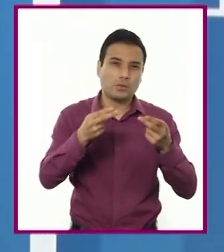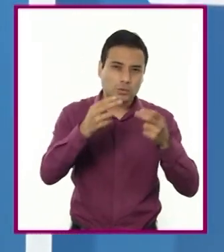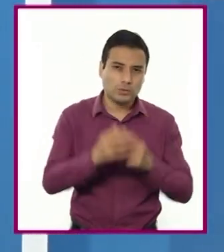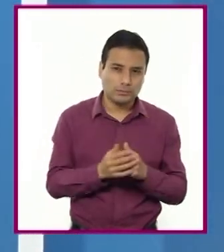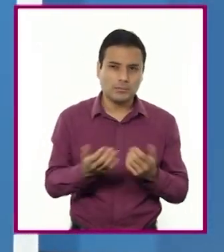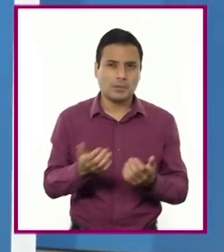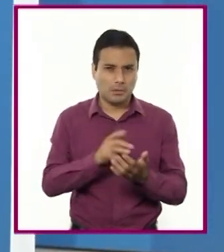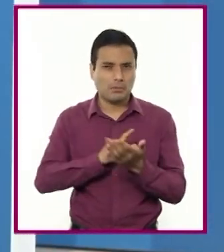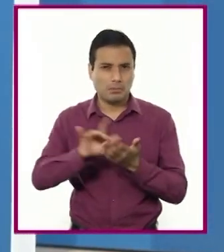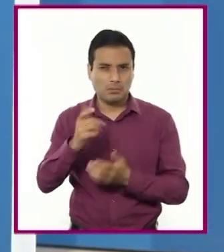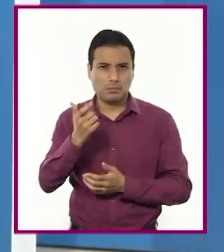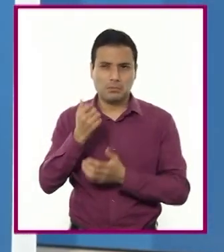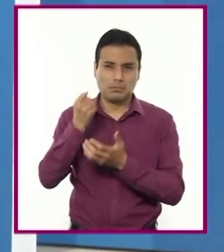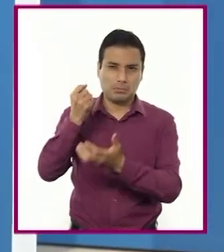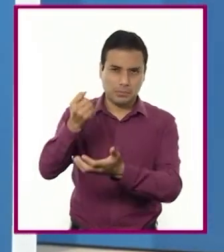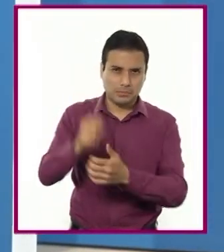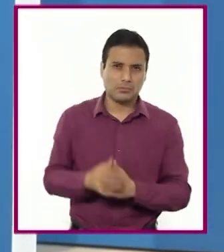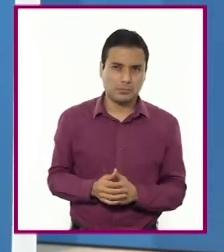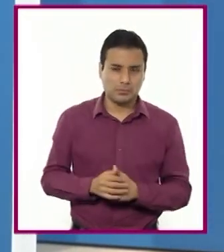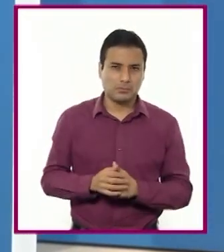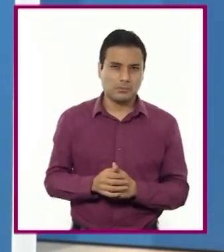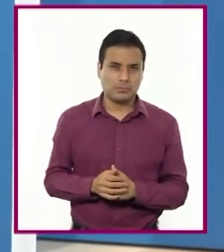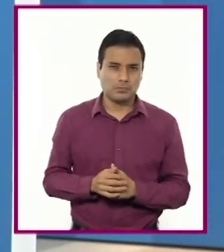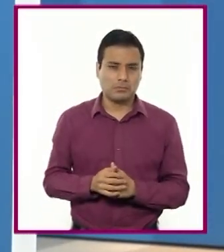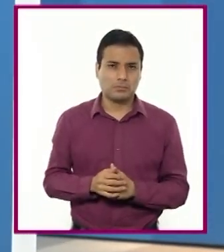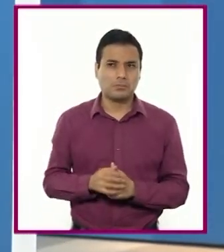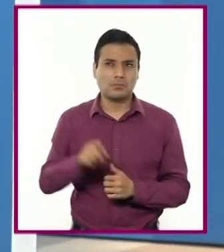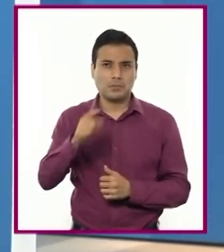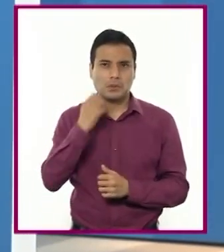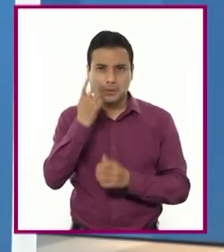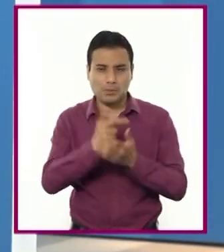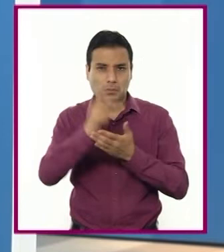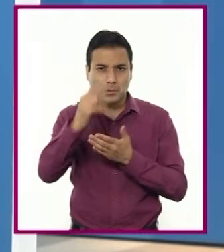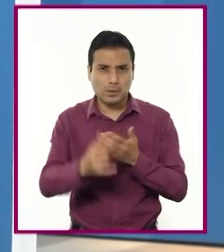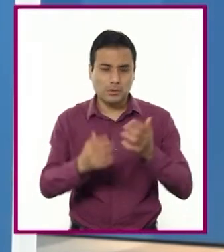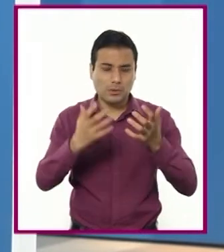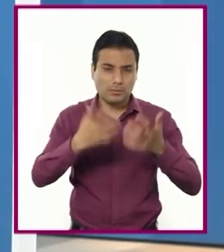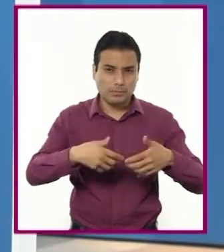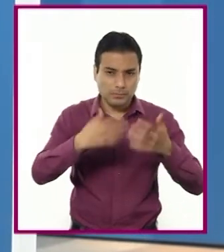apoyos económicos a los mejores proyectos de creación de empresas y